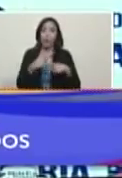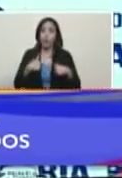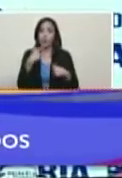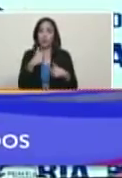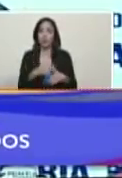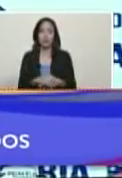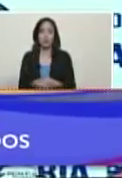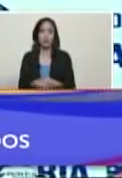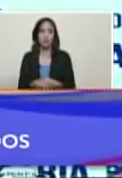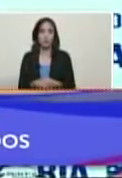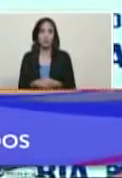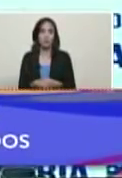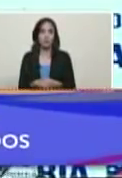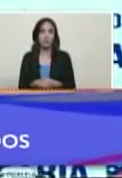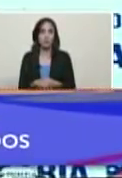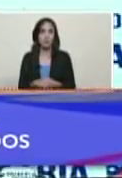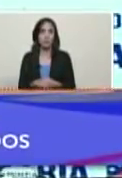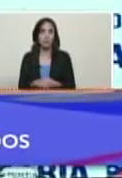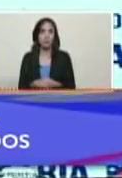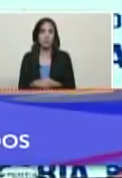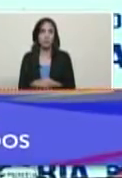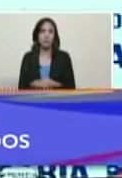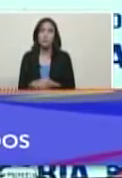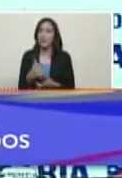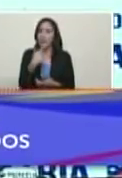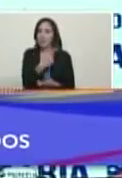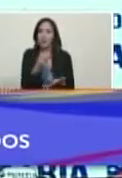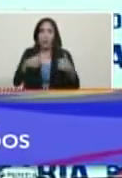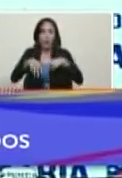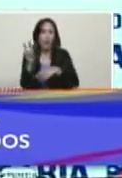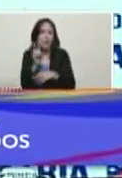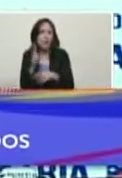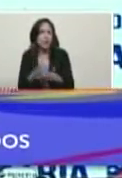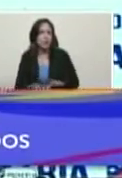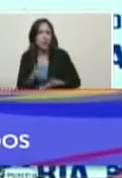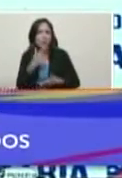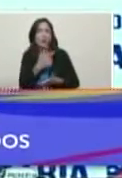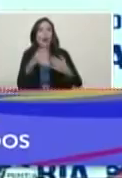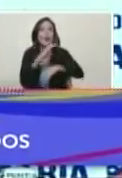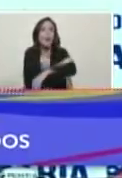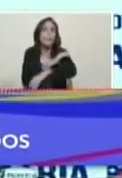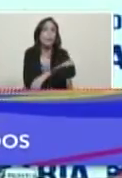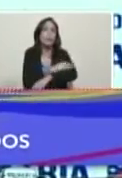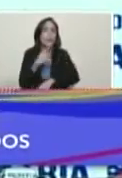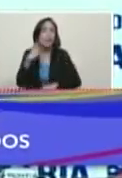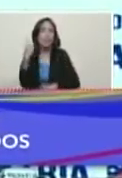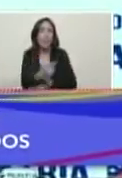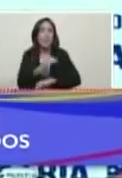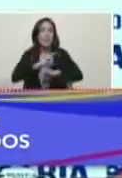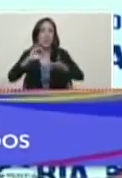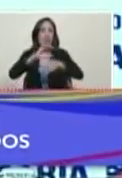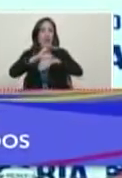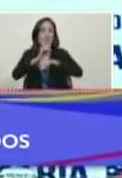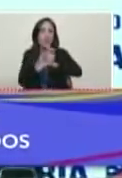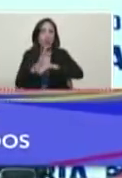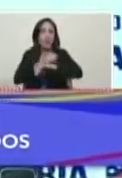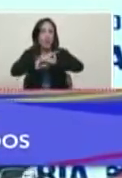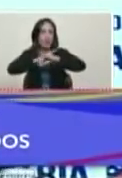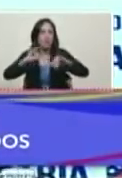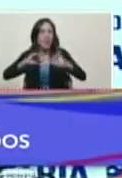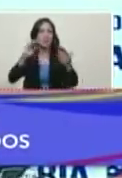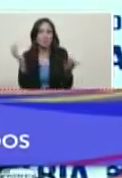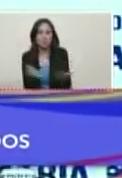del presidente de los Estados Unidos, a decir que en Venezuela la oposición debe derrocar al gobierno como